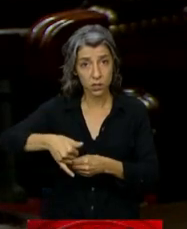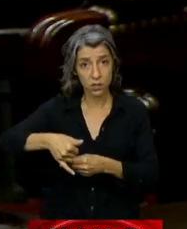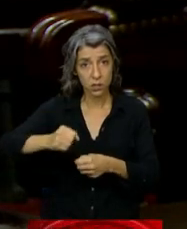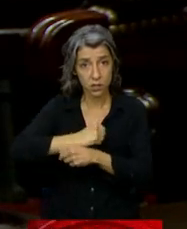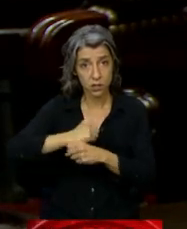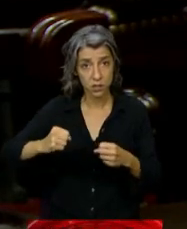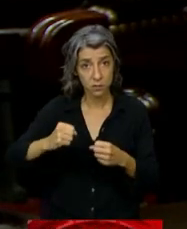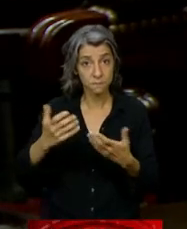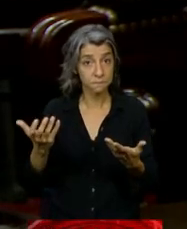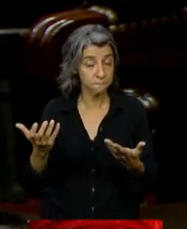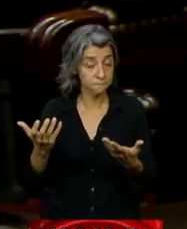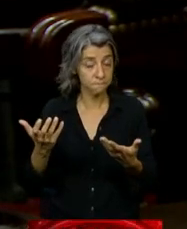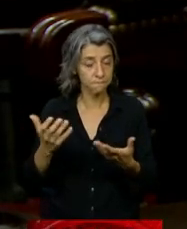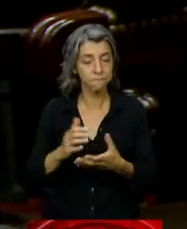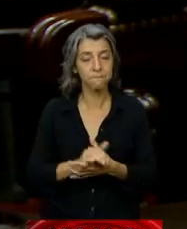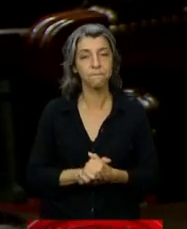Se funda